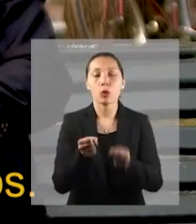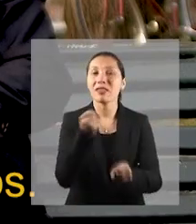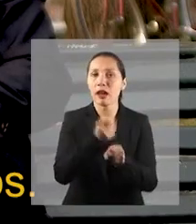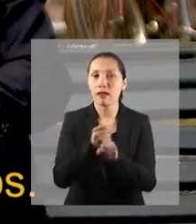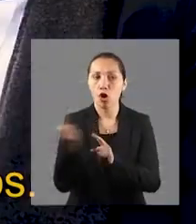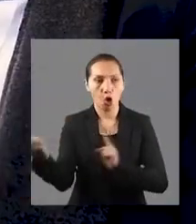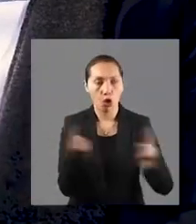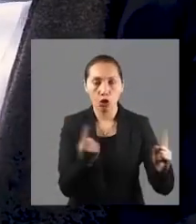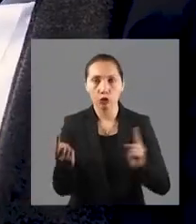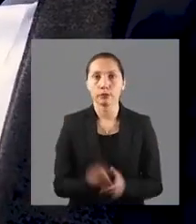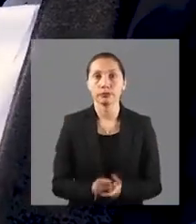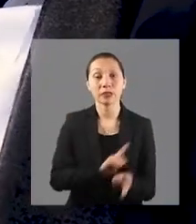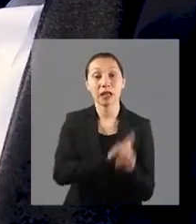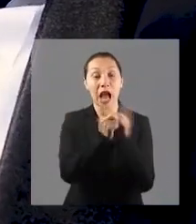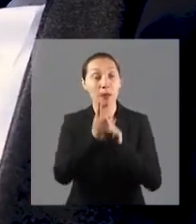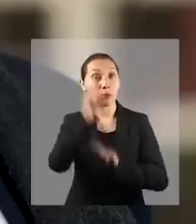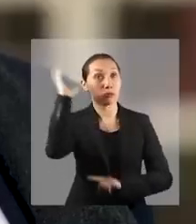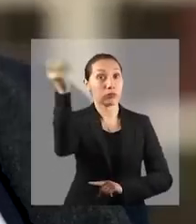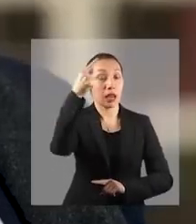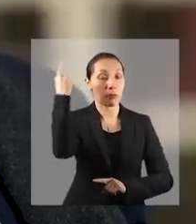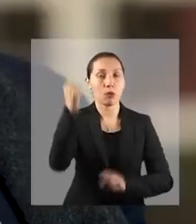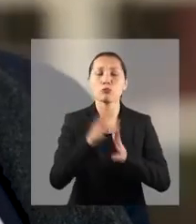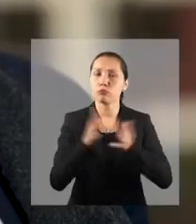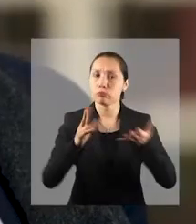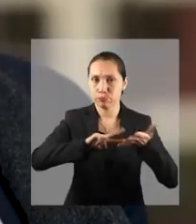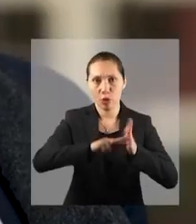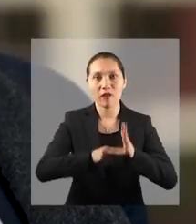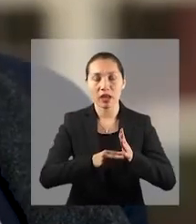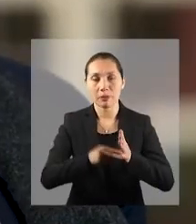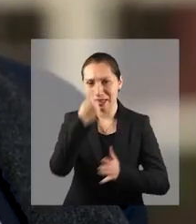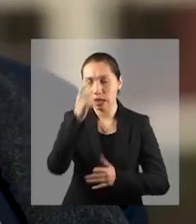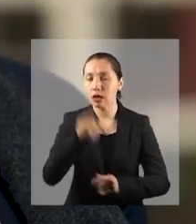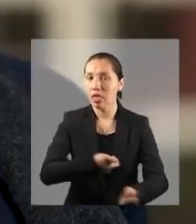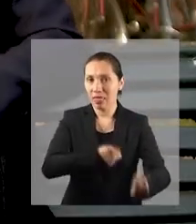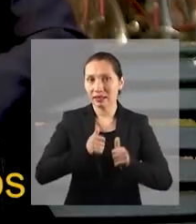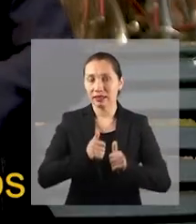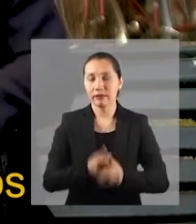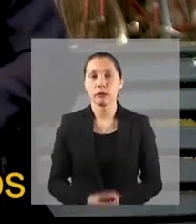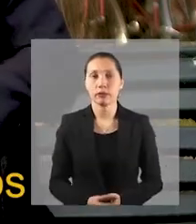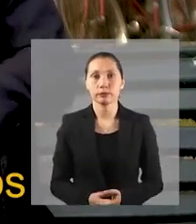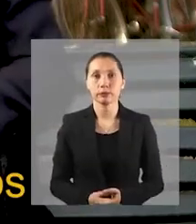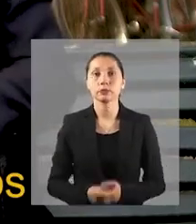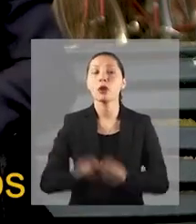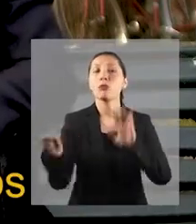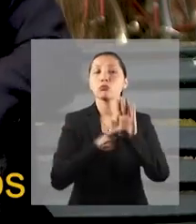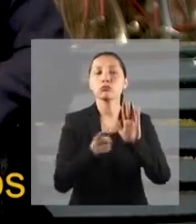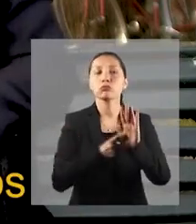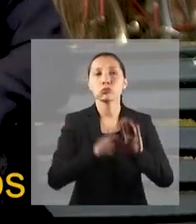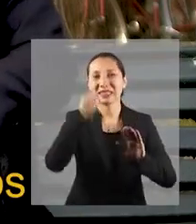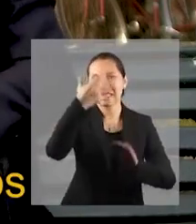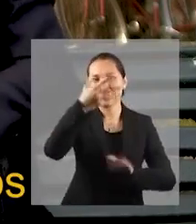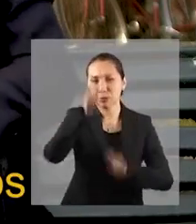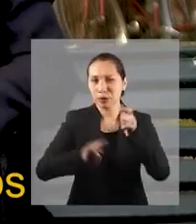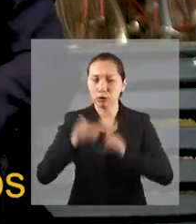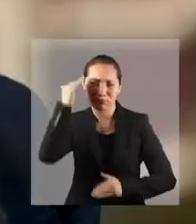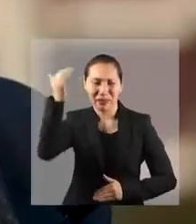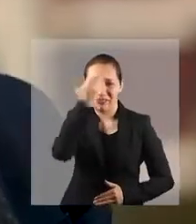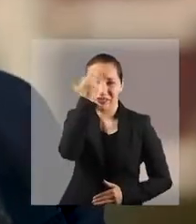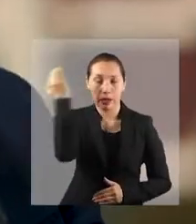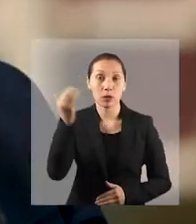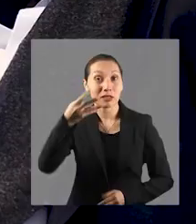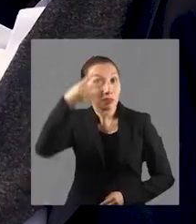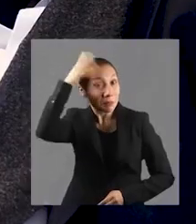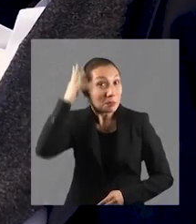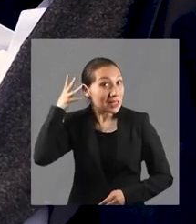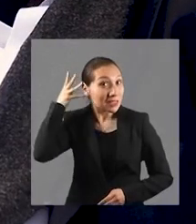de trabajar con las dos. ¿Cambio climático? Un problema muy serio y un desafío personal. Tu ranking de 5 grandes chilenos.